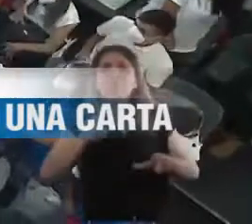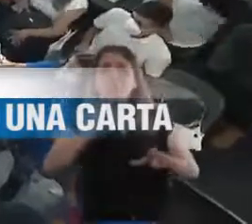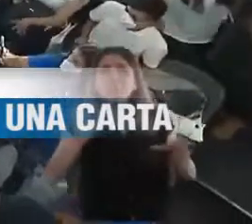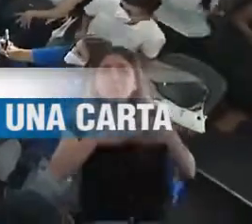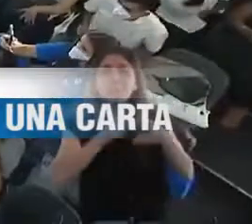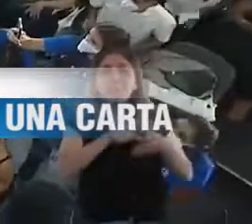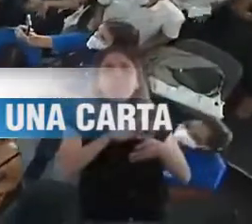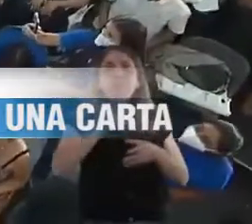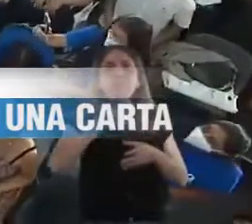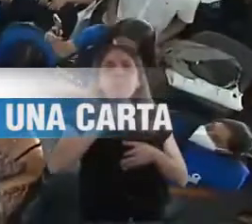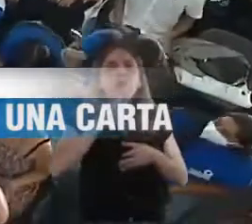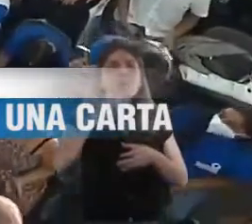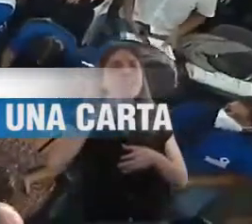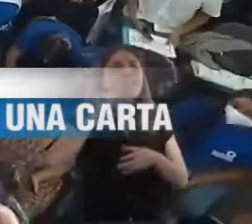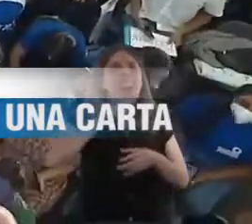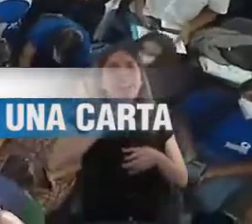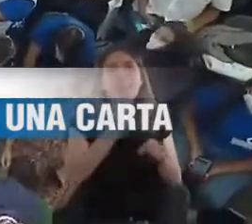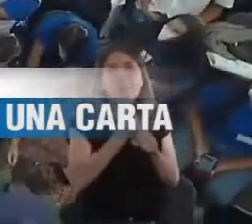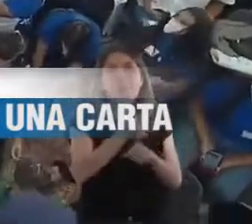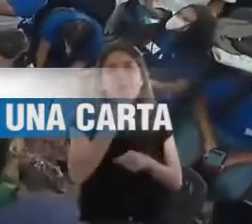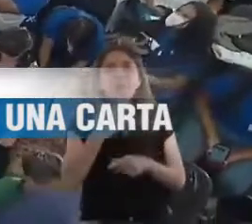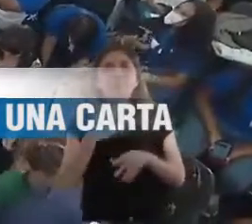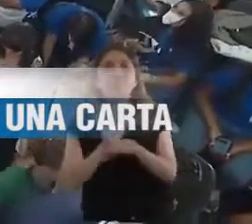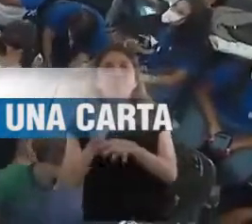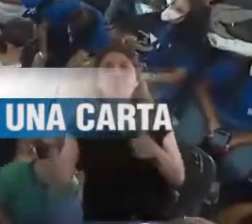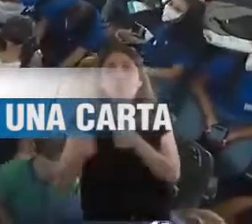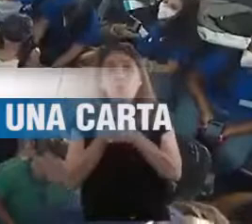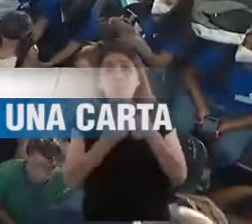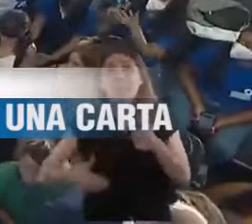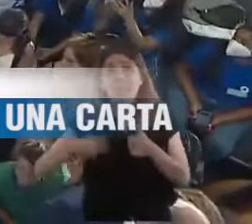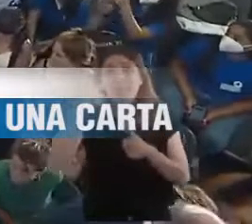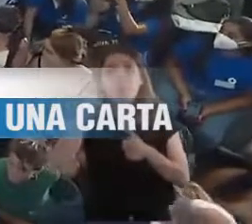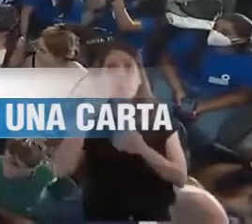eso se toma arteramente para decir no se quiere la